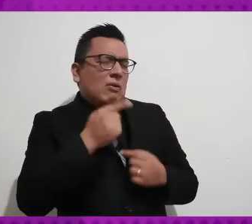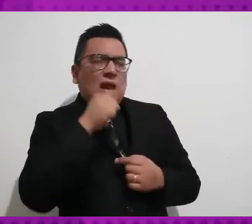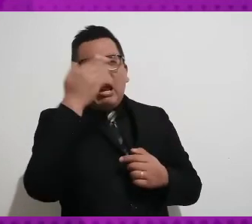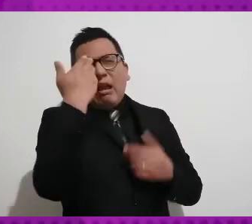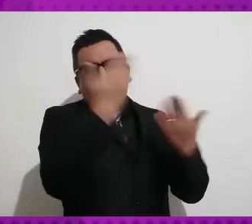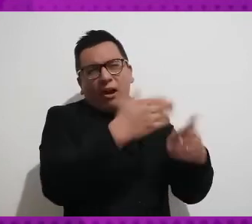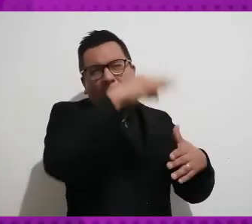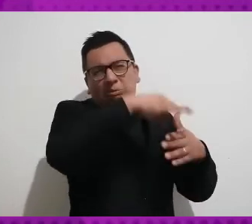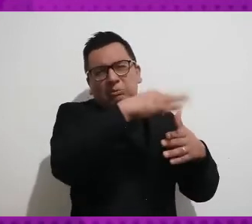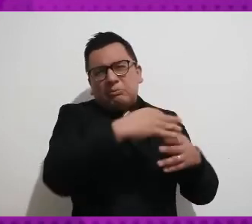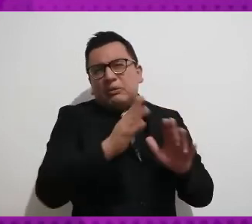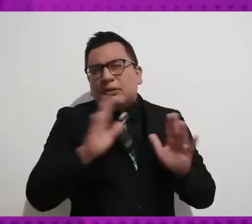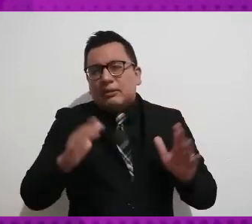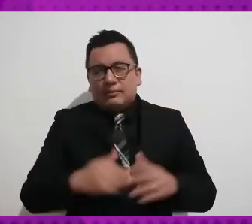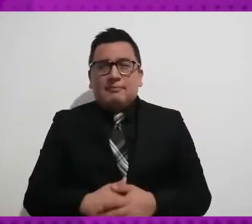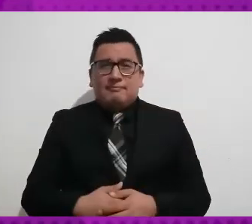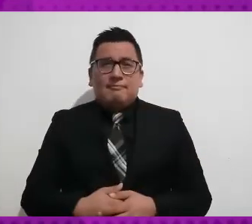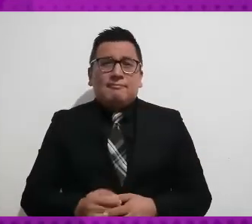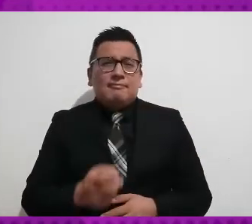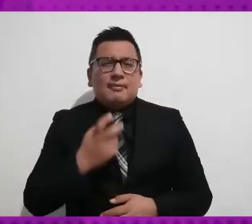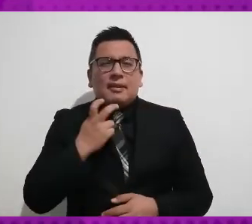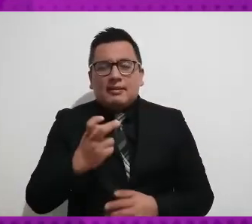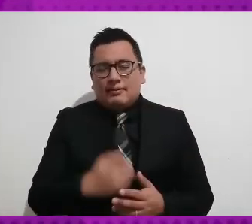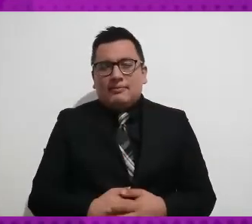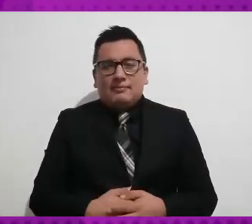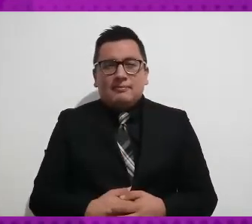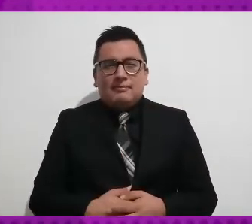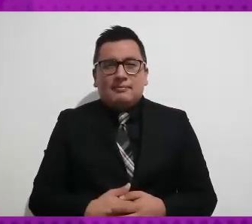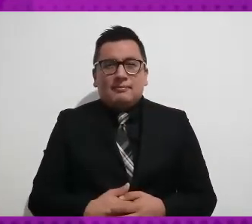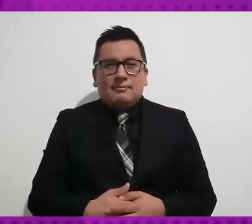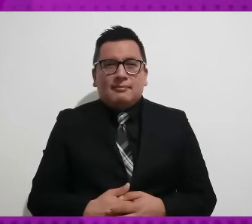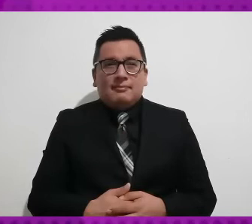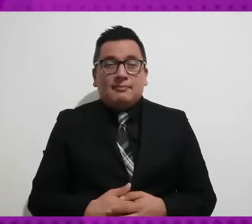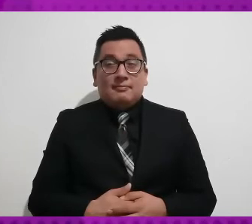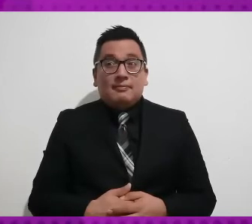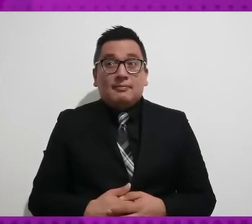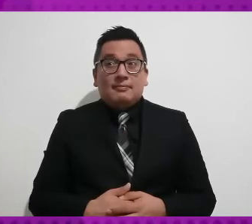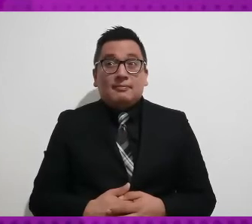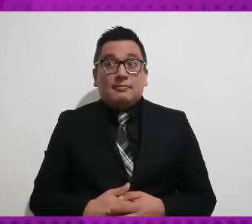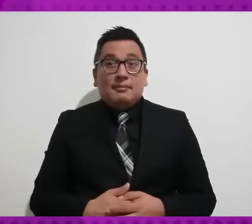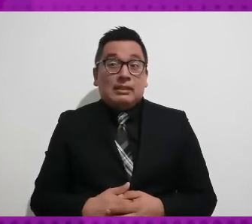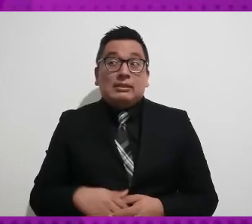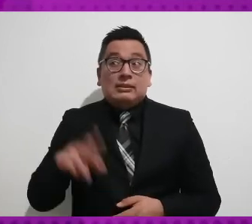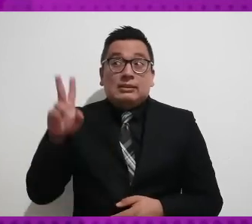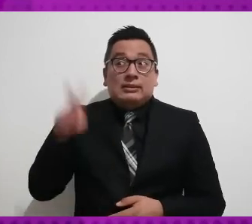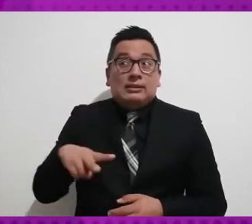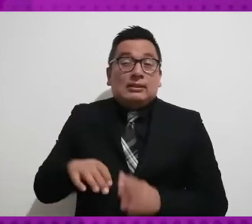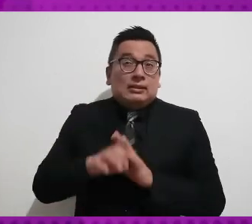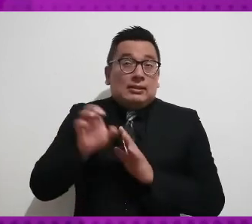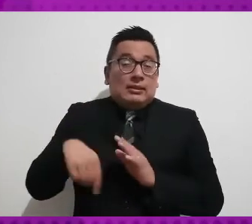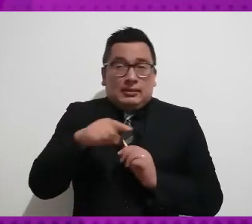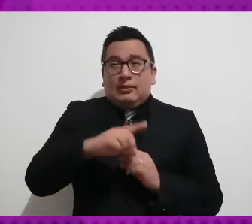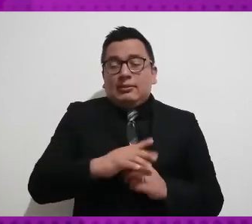una frase manida que siempre escuchamos. Eso diría yo sobre todo. Y hay que decirlo, Carlos, cuando hay propuestas en la